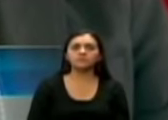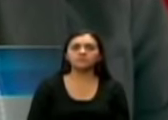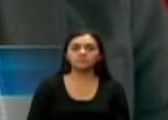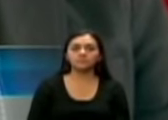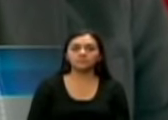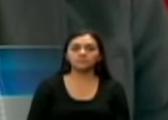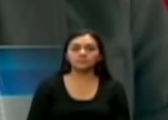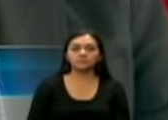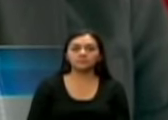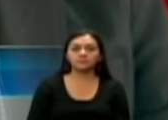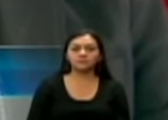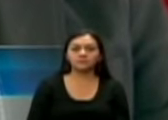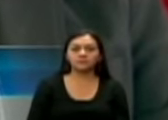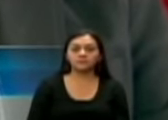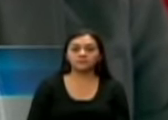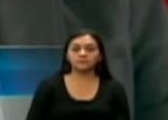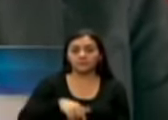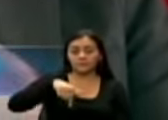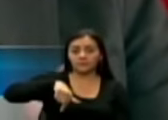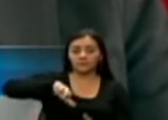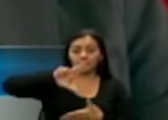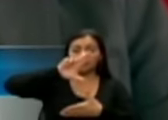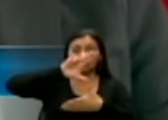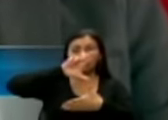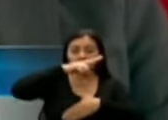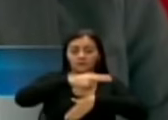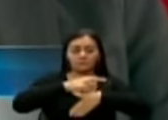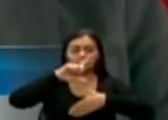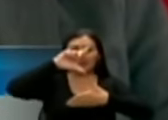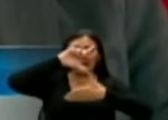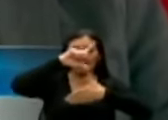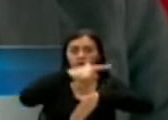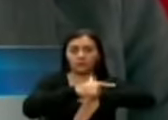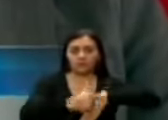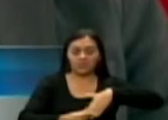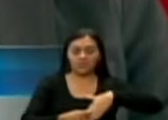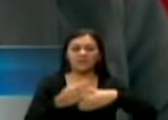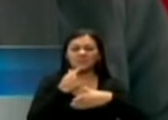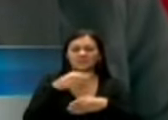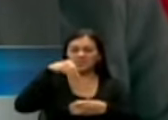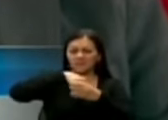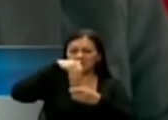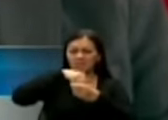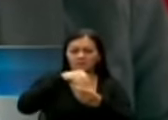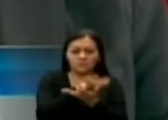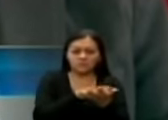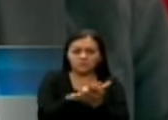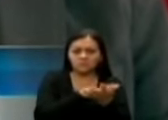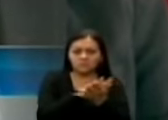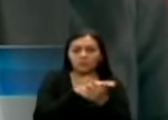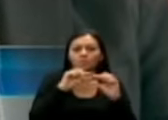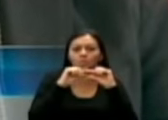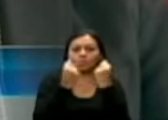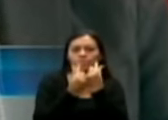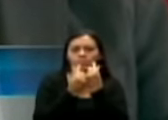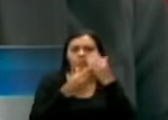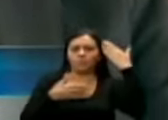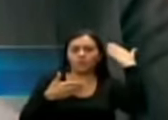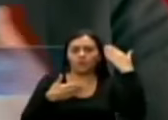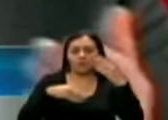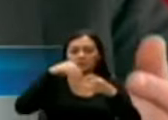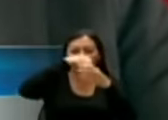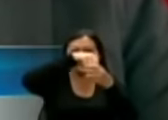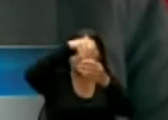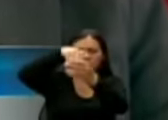que en América Latina, en varios países, la descomposición y crisis de partidos políticos llevó a su